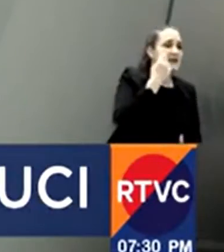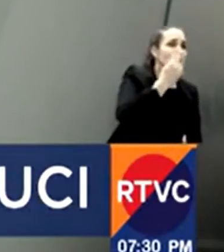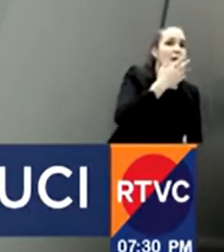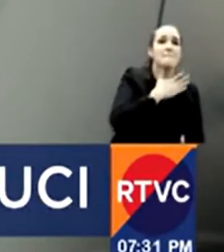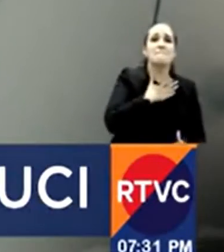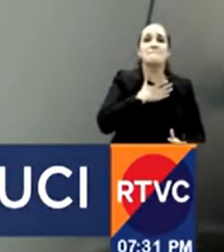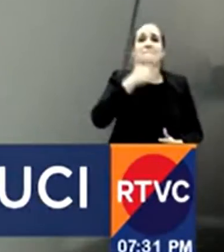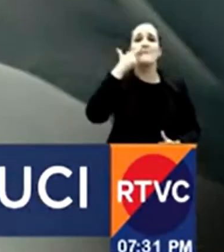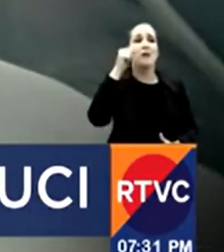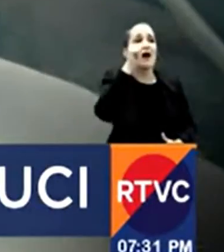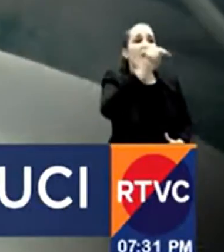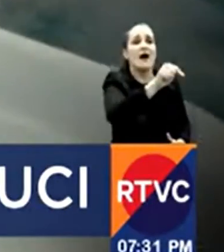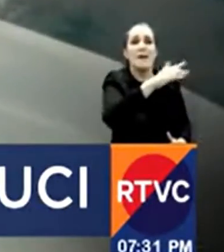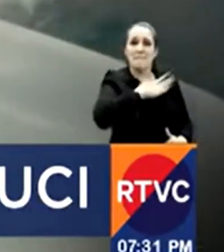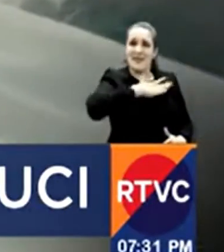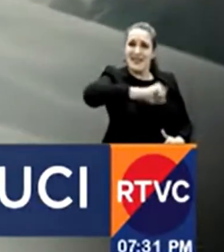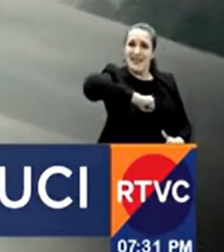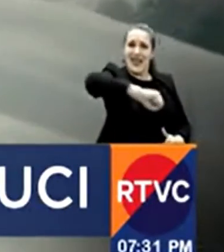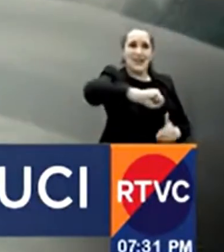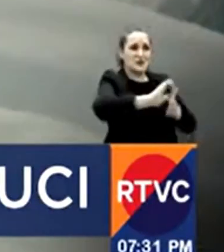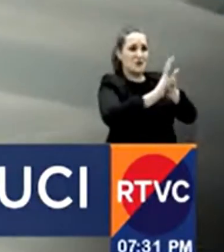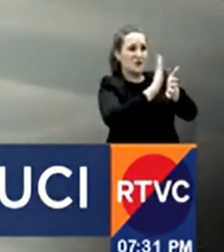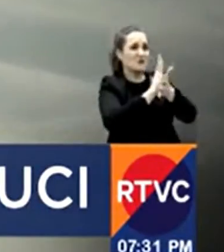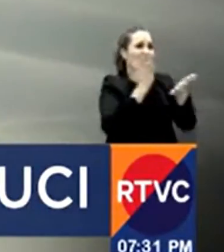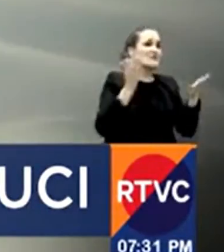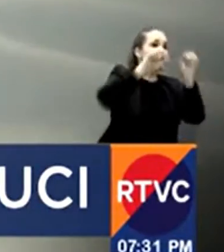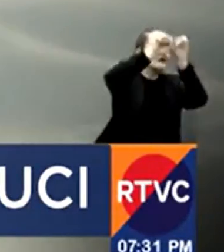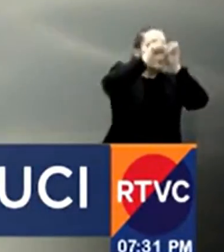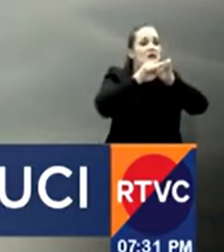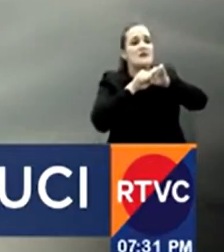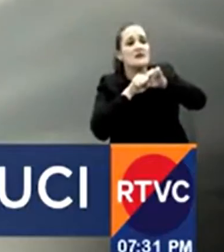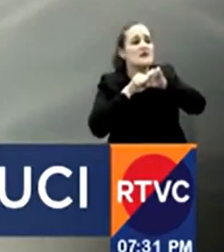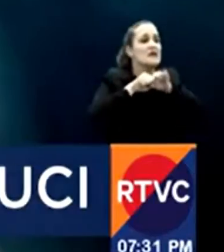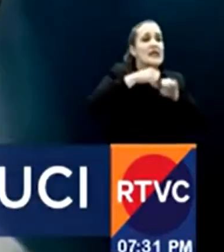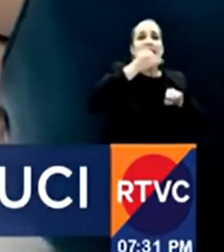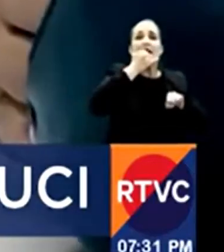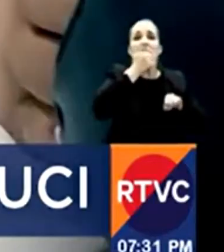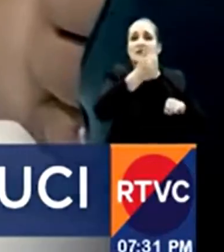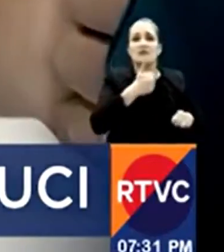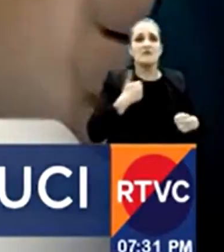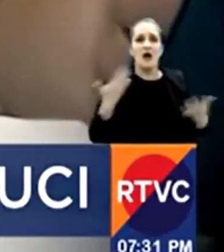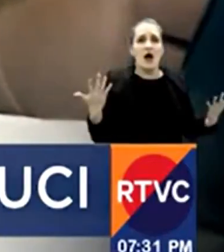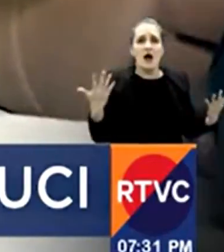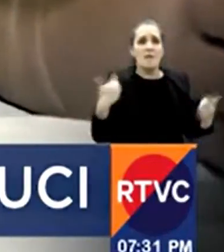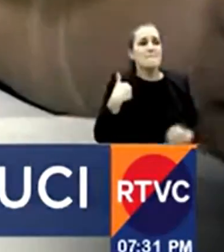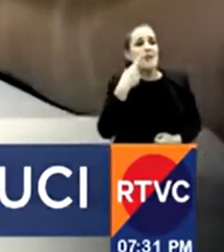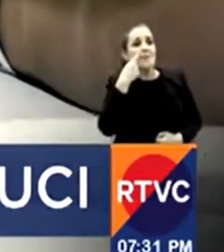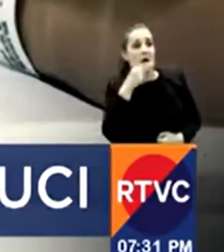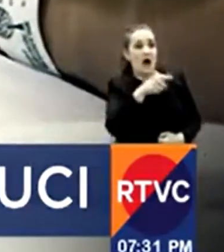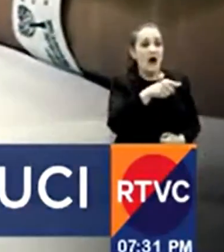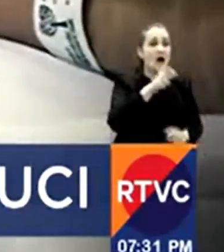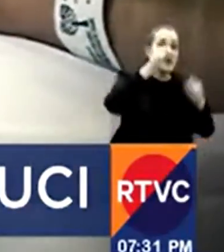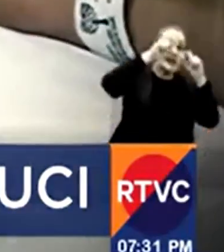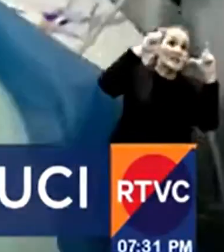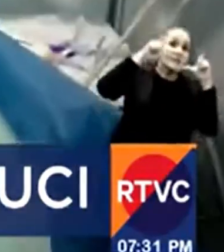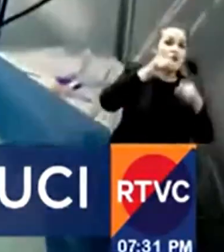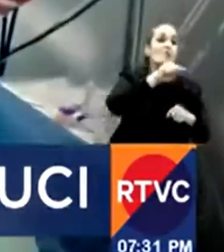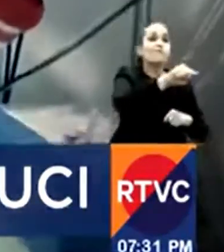persona, debería ser tu derecho tener información de cómo está la persona en ese momento. Y yo solo pensaba, mi papá está despierto en esa